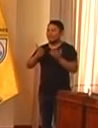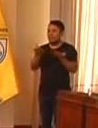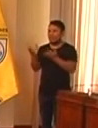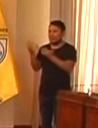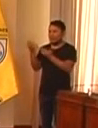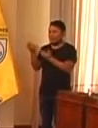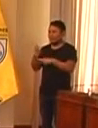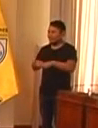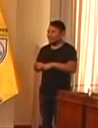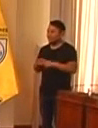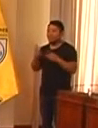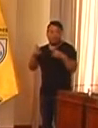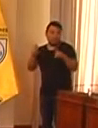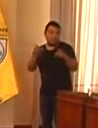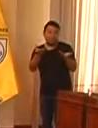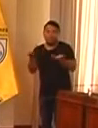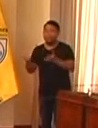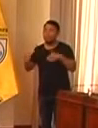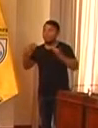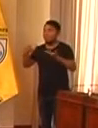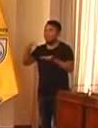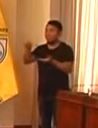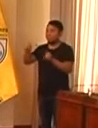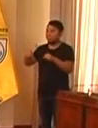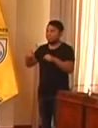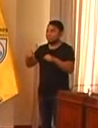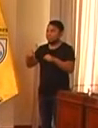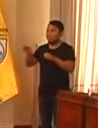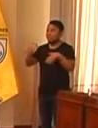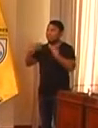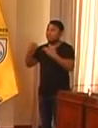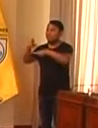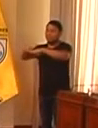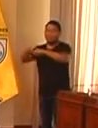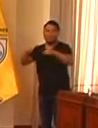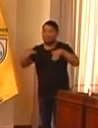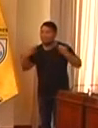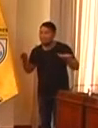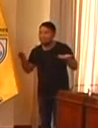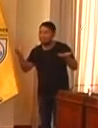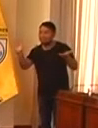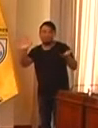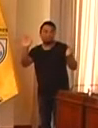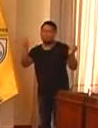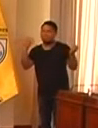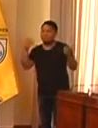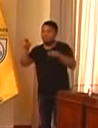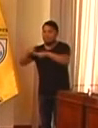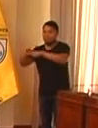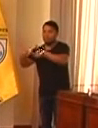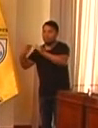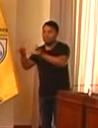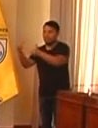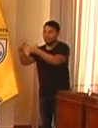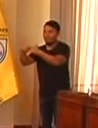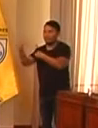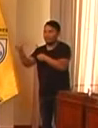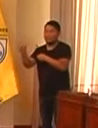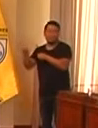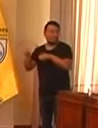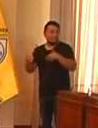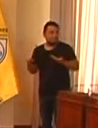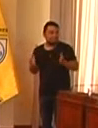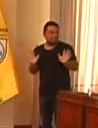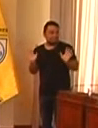si ustedes permiten incorporarla a la sesión, podría ser incorporada. ¿Hay alguna objeción? Ninguna objeción, entonces